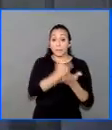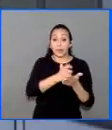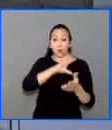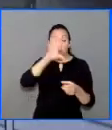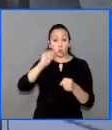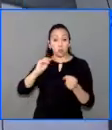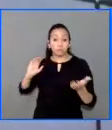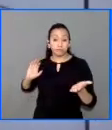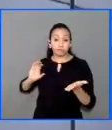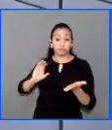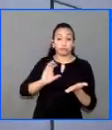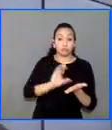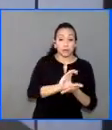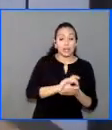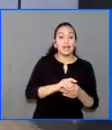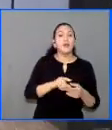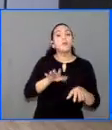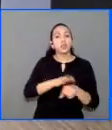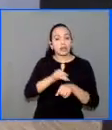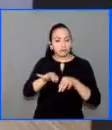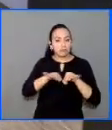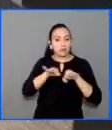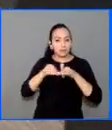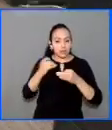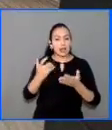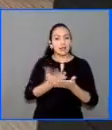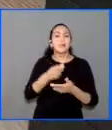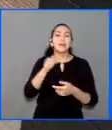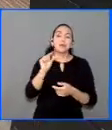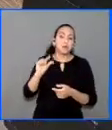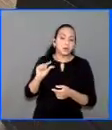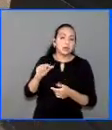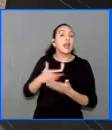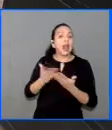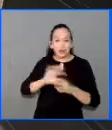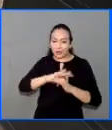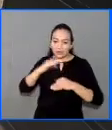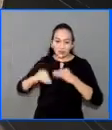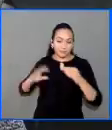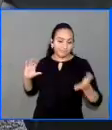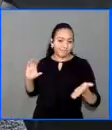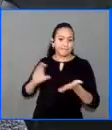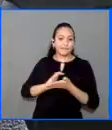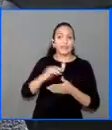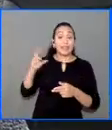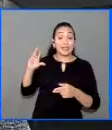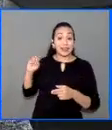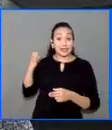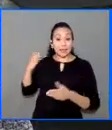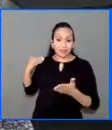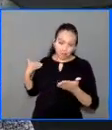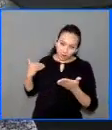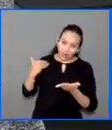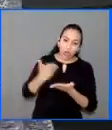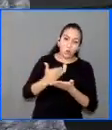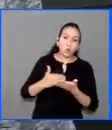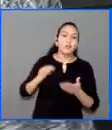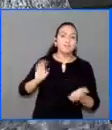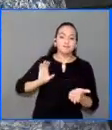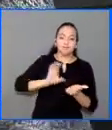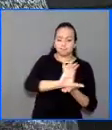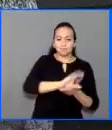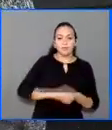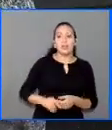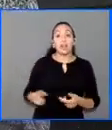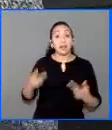que dejaron de percibir desde el pasado 30 de enero. Los trabajadores celebraron dicha decisión porque con